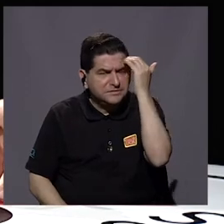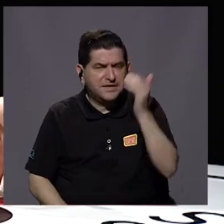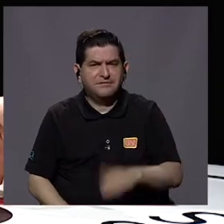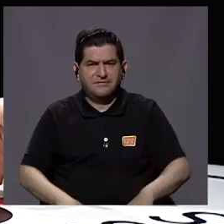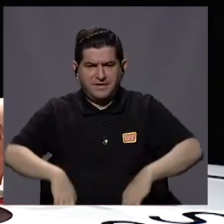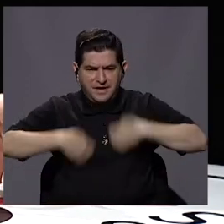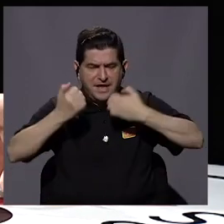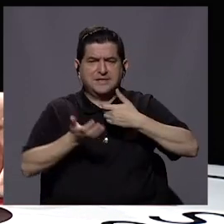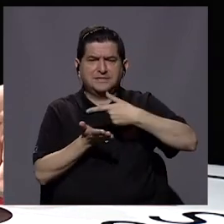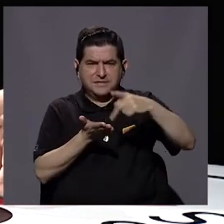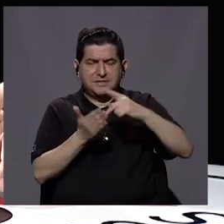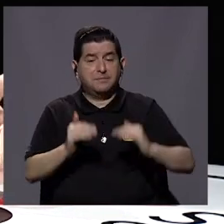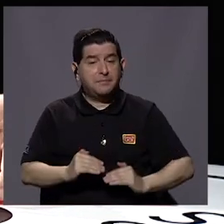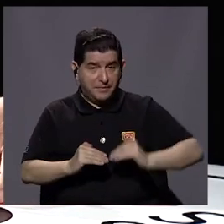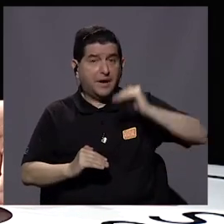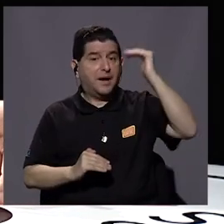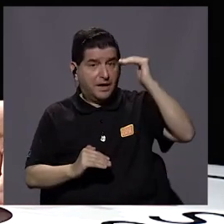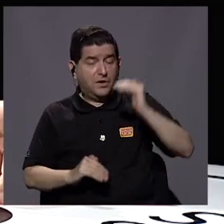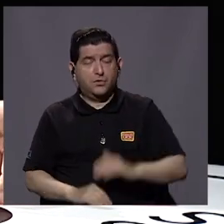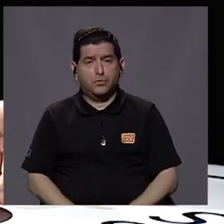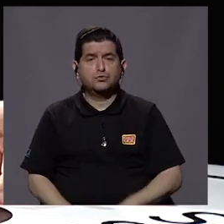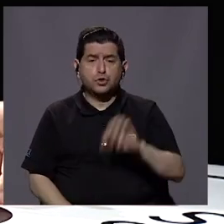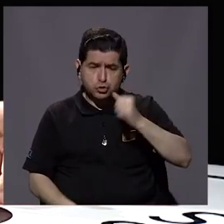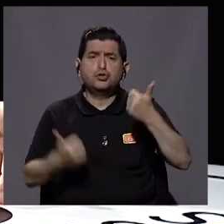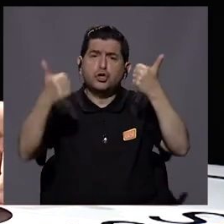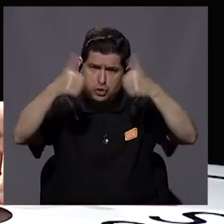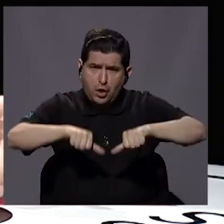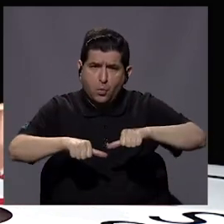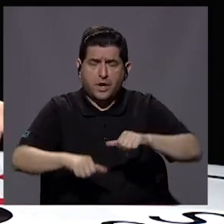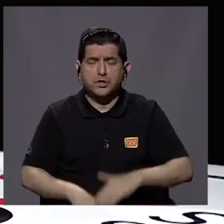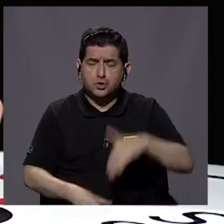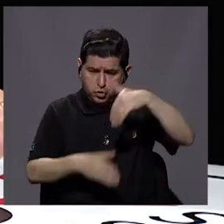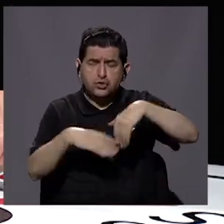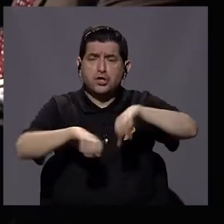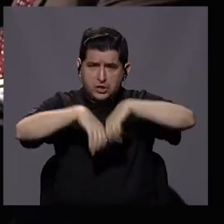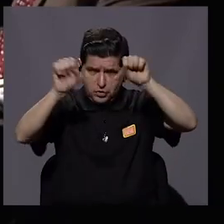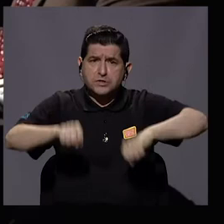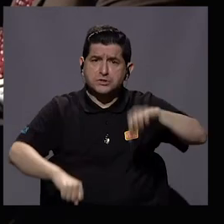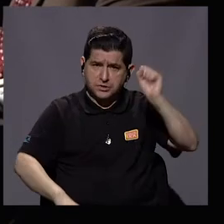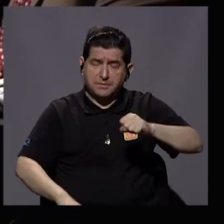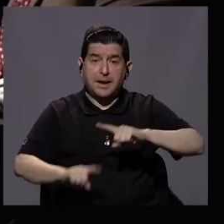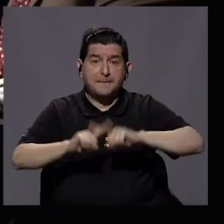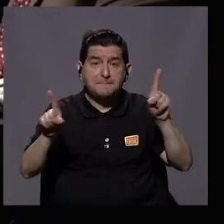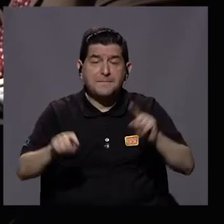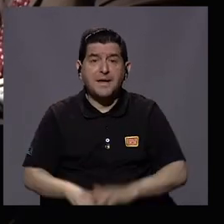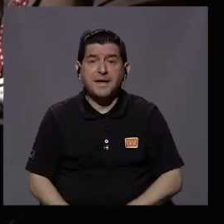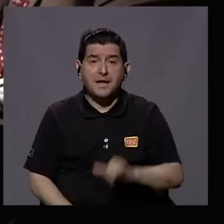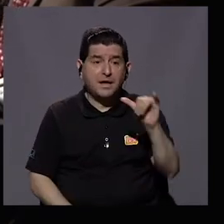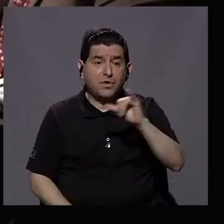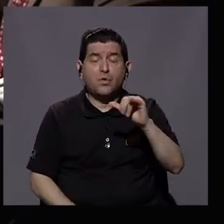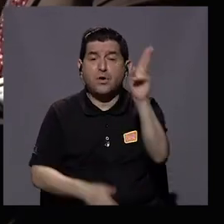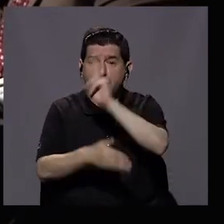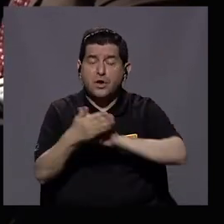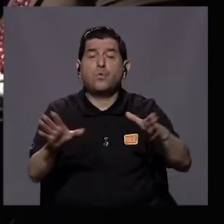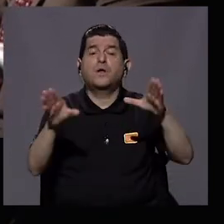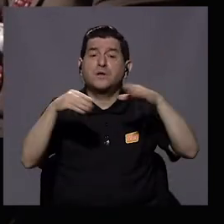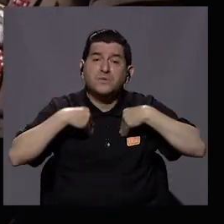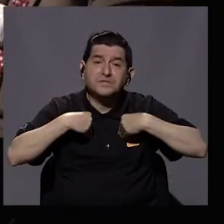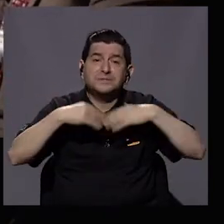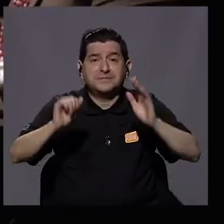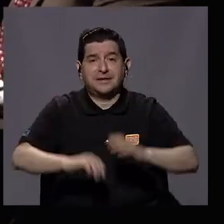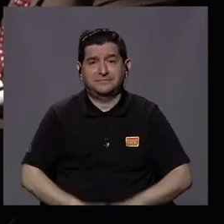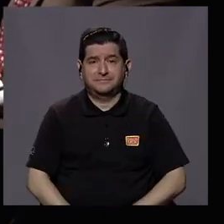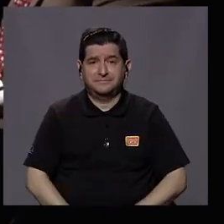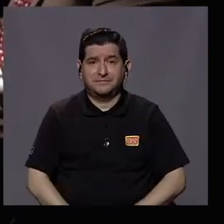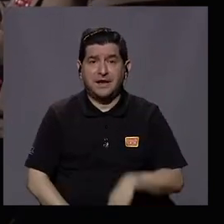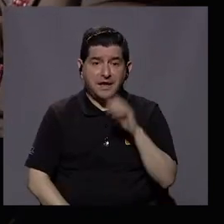que existen salarios altísimos. Totalmente de acuerdo. En el sistema. Totalmente de acuerdo. Pero que las mismas universidades lo reconocen, por ejemplo, para